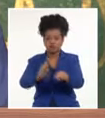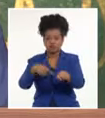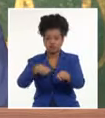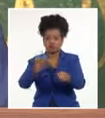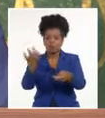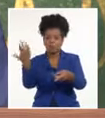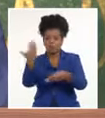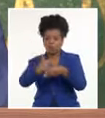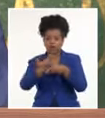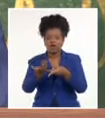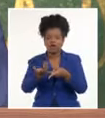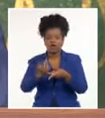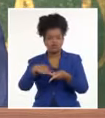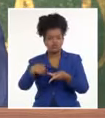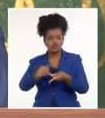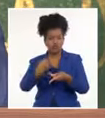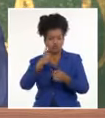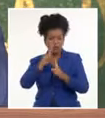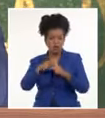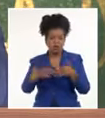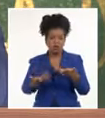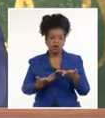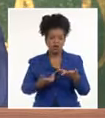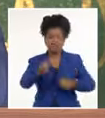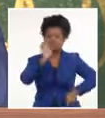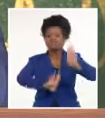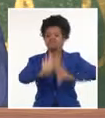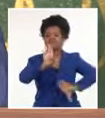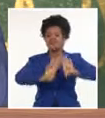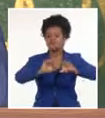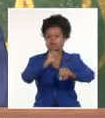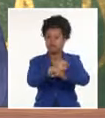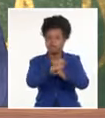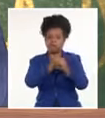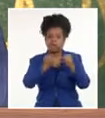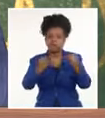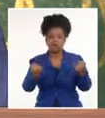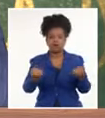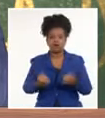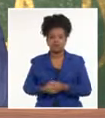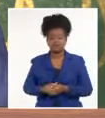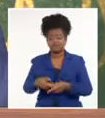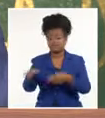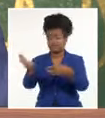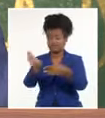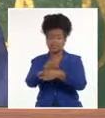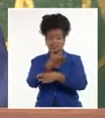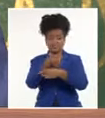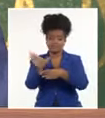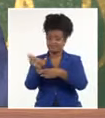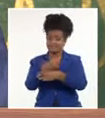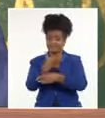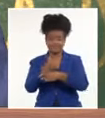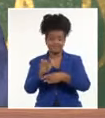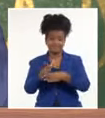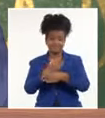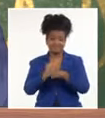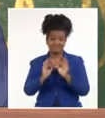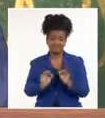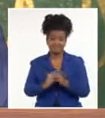el de defender a toda costa nuestra soberanía y nuestra independencia. Esa es la gran, enorme diferencia entre la